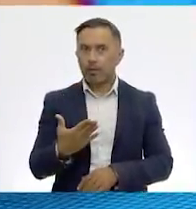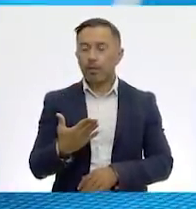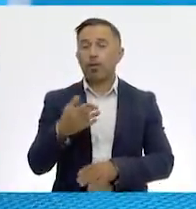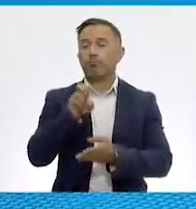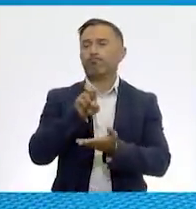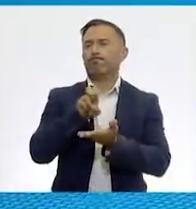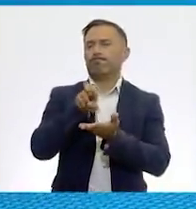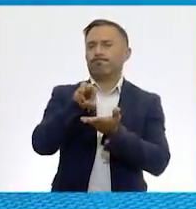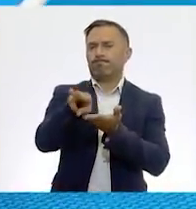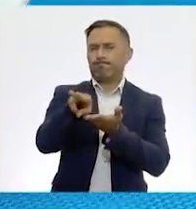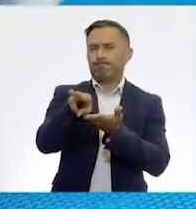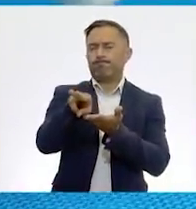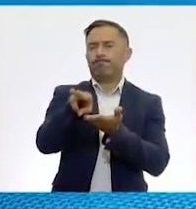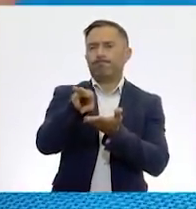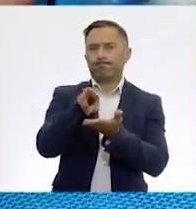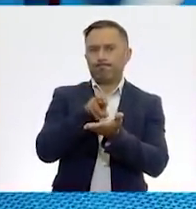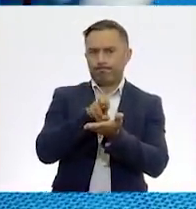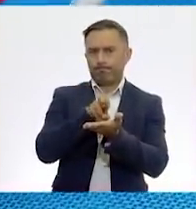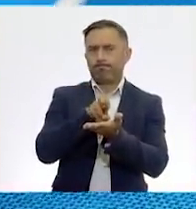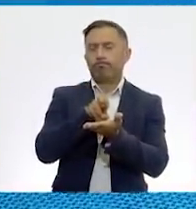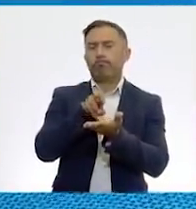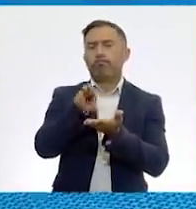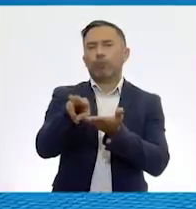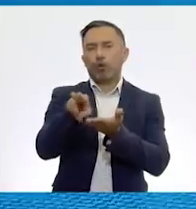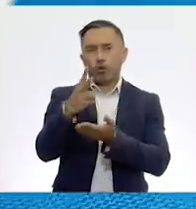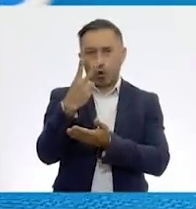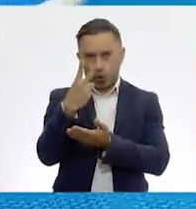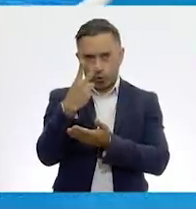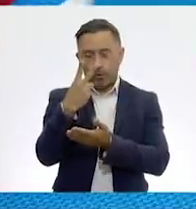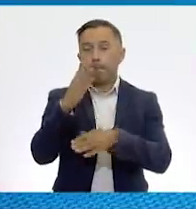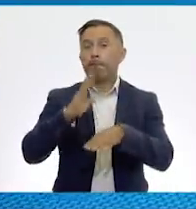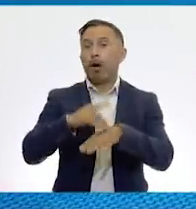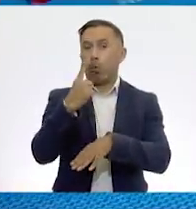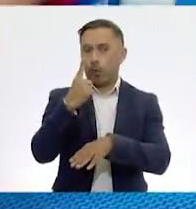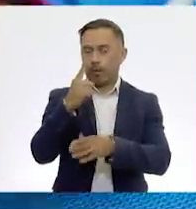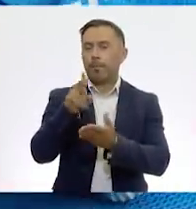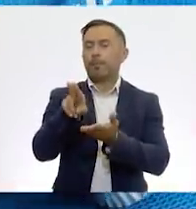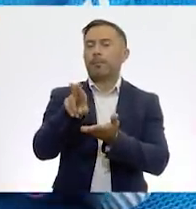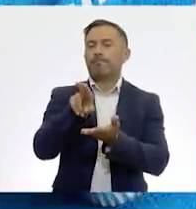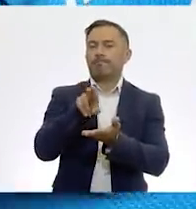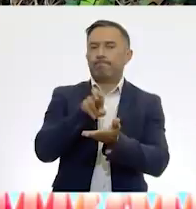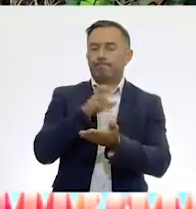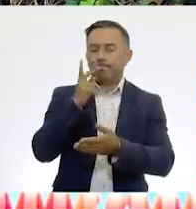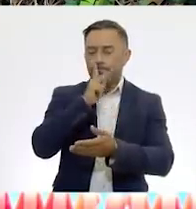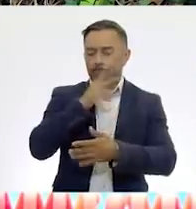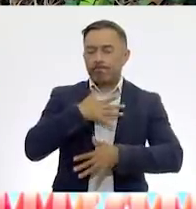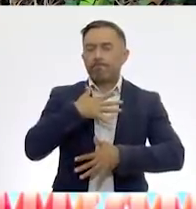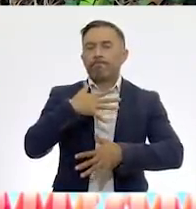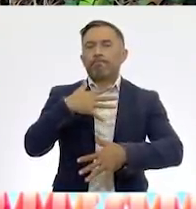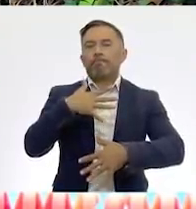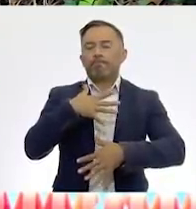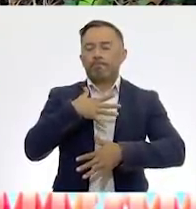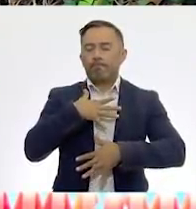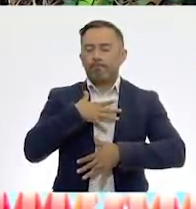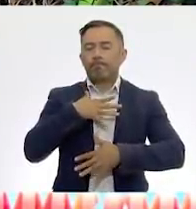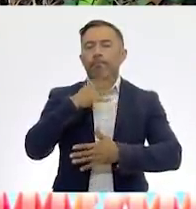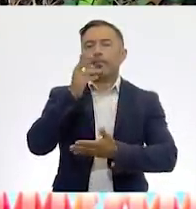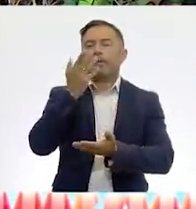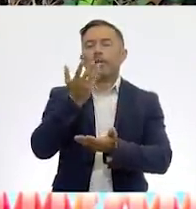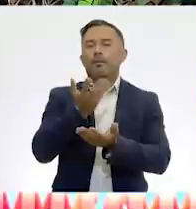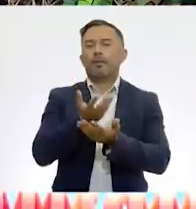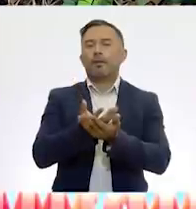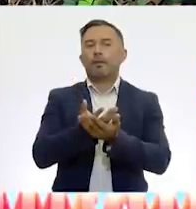Estiramos, flexionamos, 2, una más, respira y descansamos. Respira